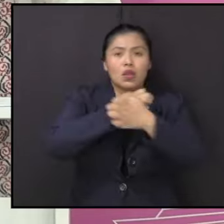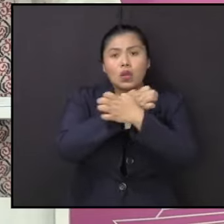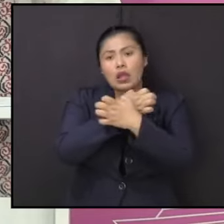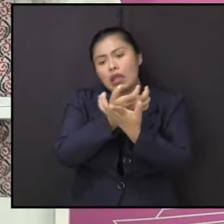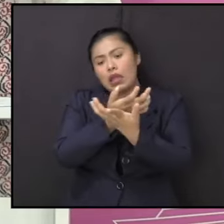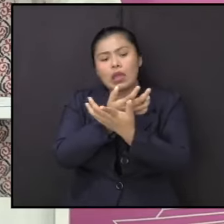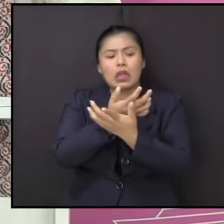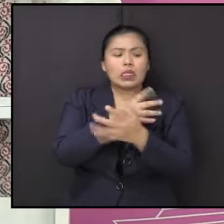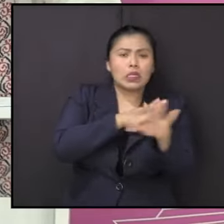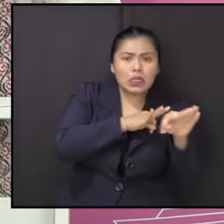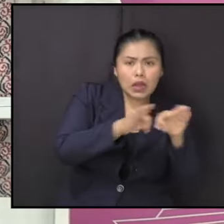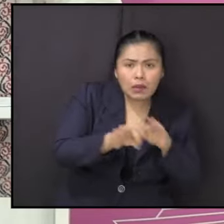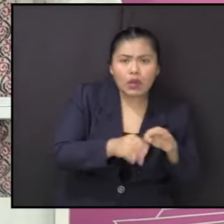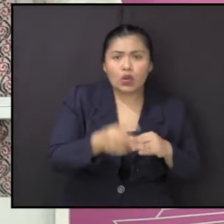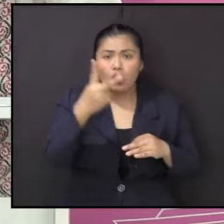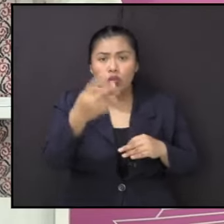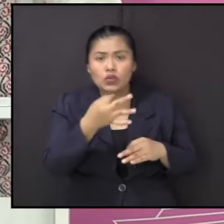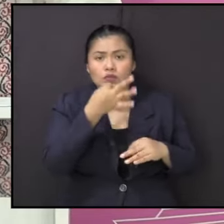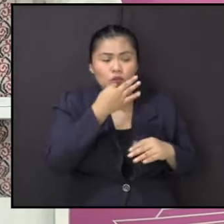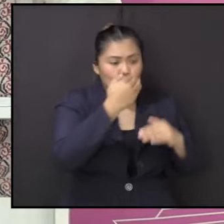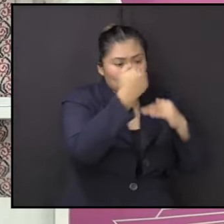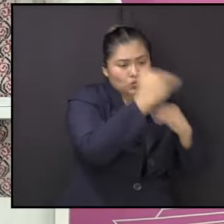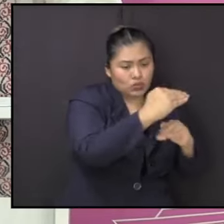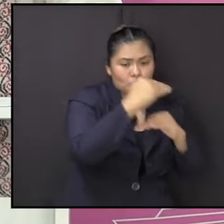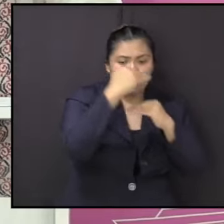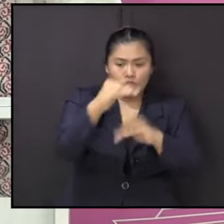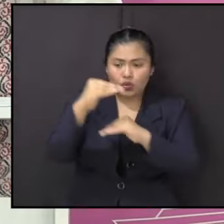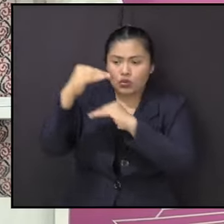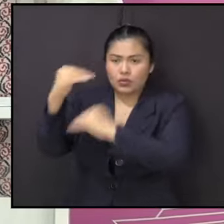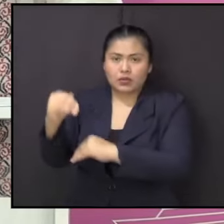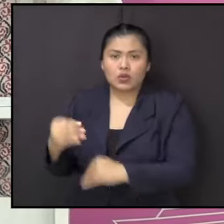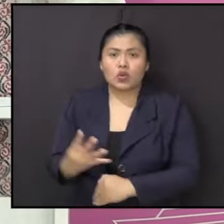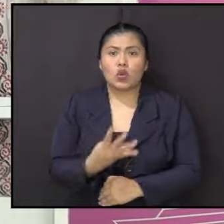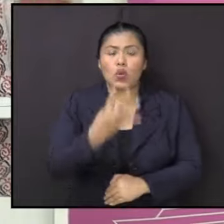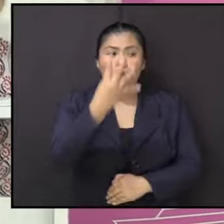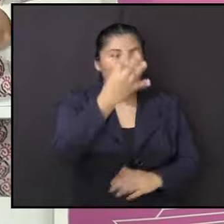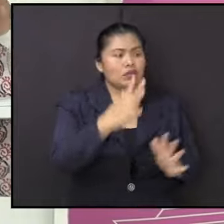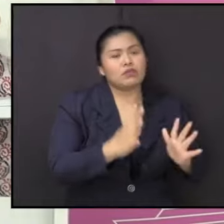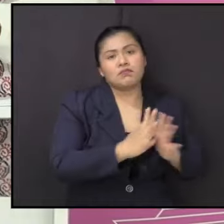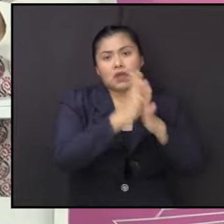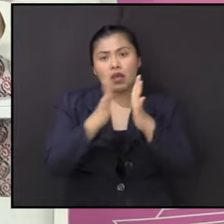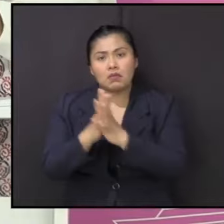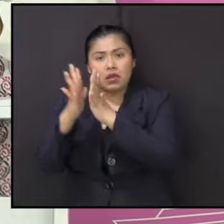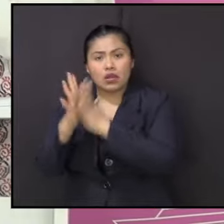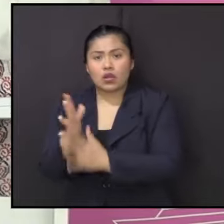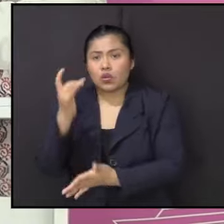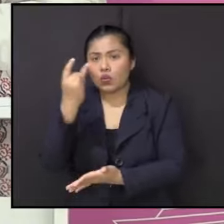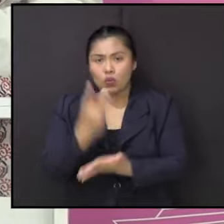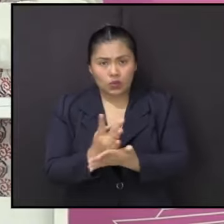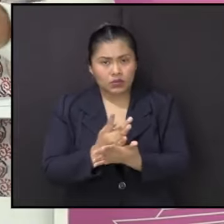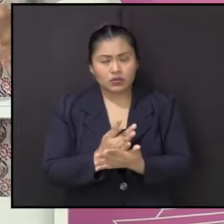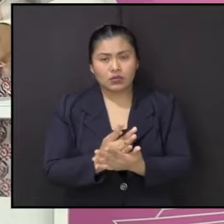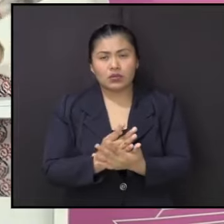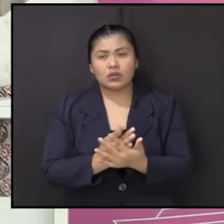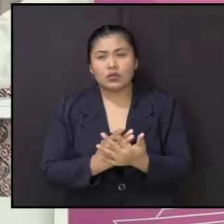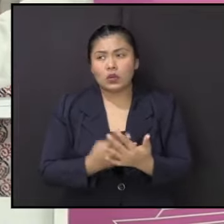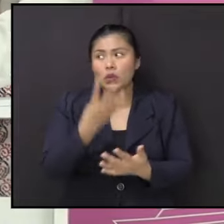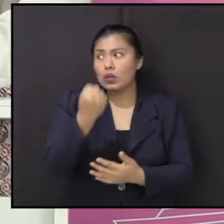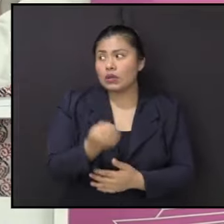en segmentos de 2 minutos. No pueden exceder a 5 participaciones para que puedan regular un poco sus 9 minutos y